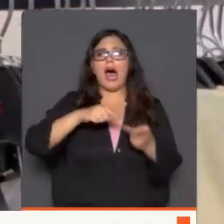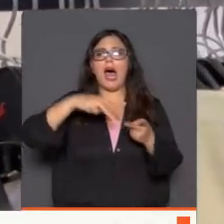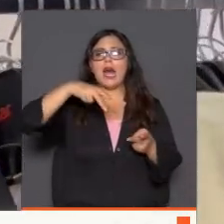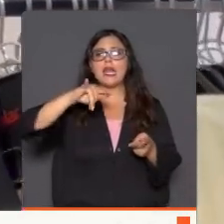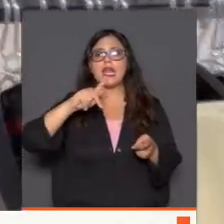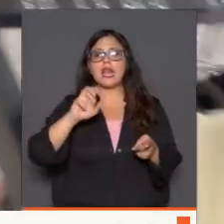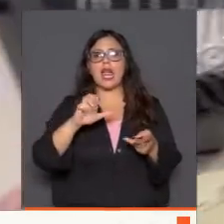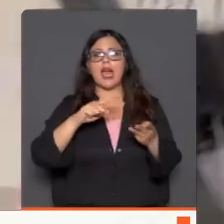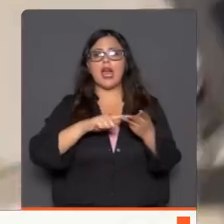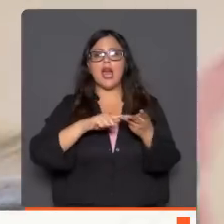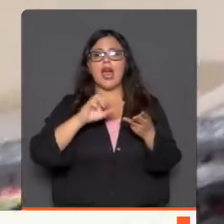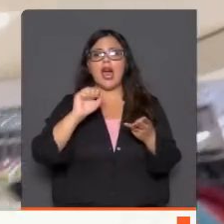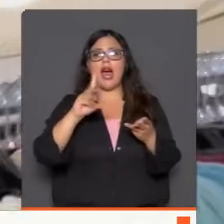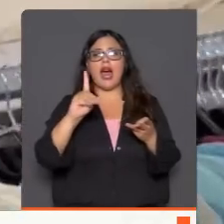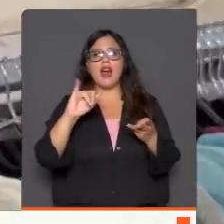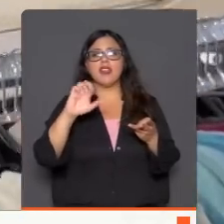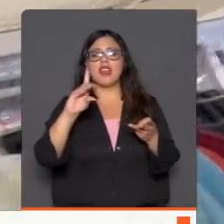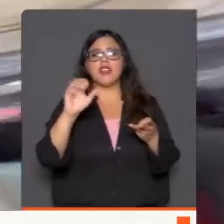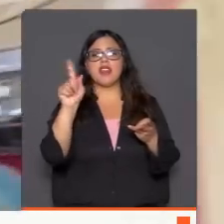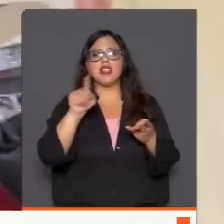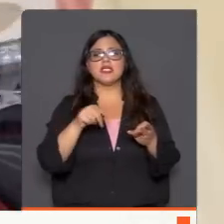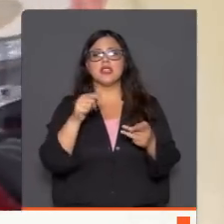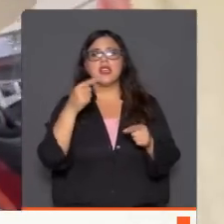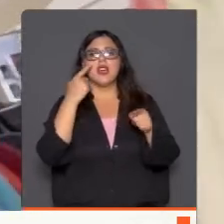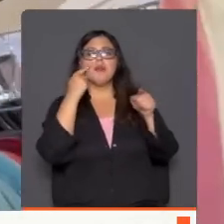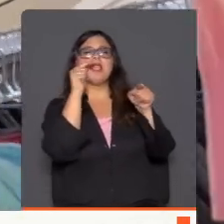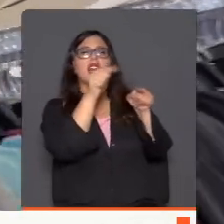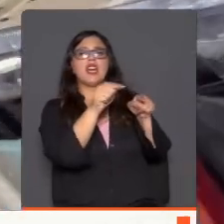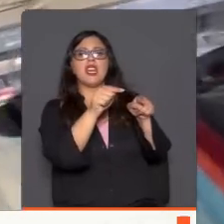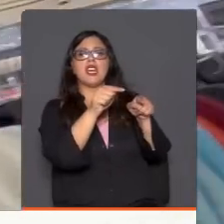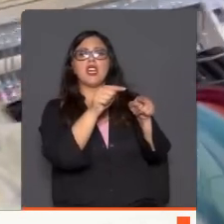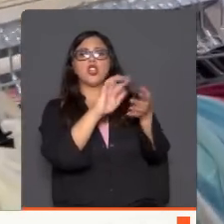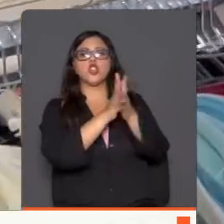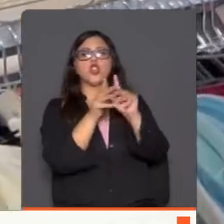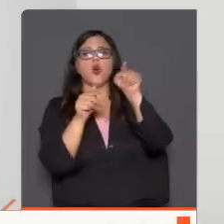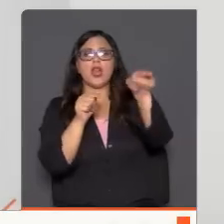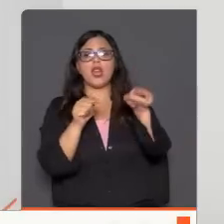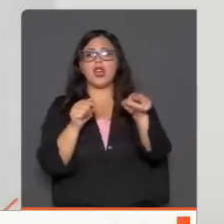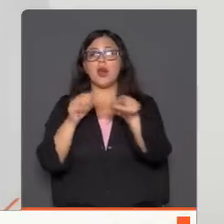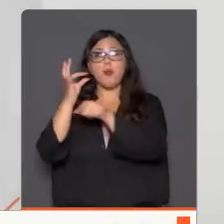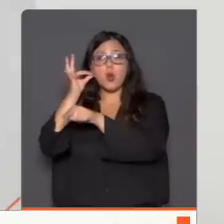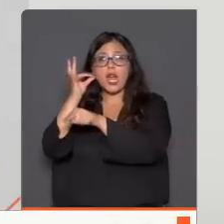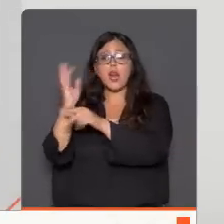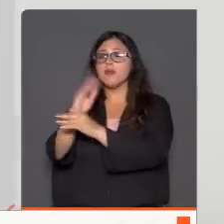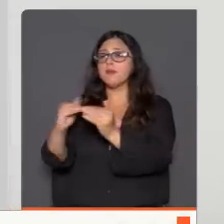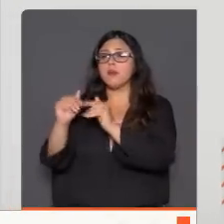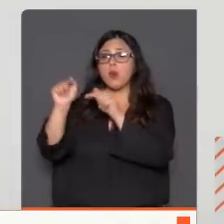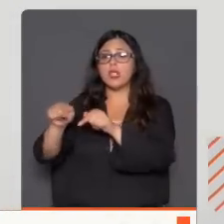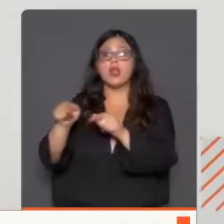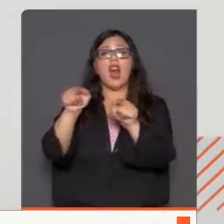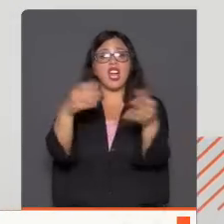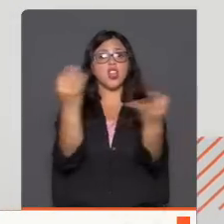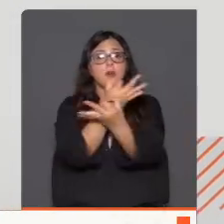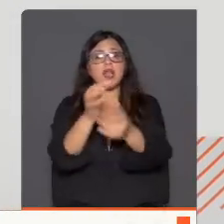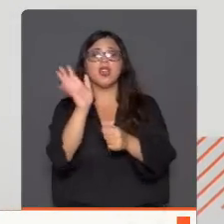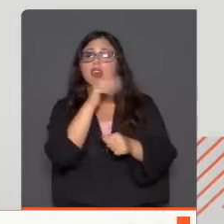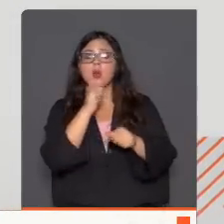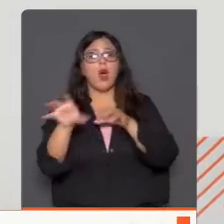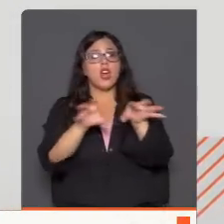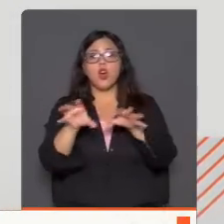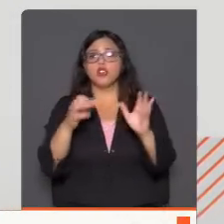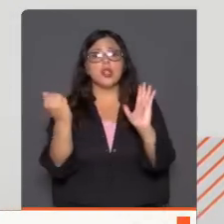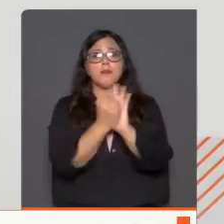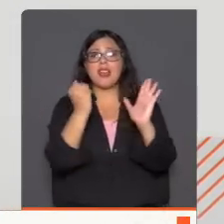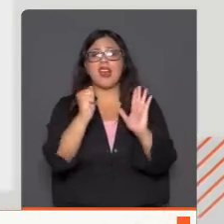como de puerta, todo en esta puerta. Todo lo que es de dama. O sea, es como esto. Nos dicen que no hay productos Adidas aquí,